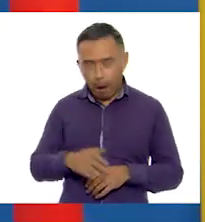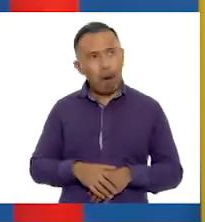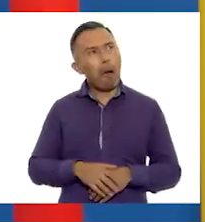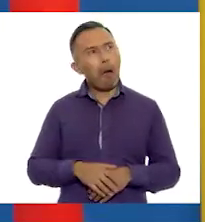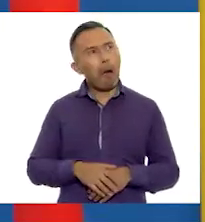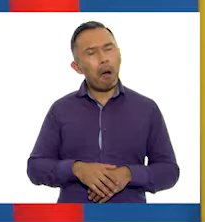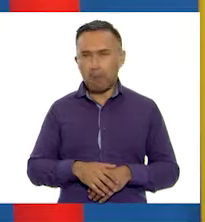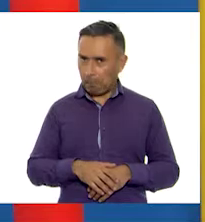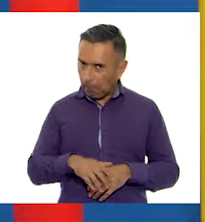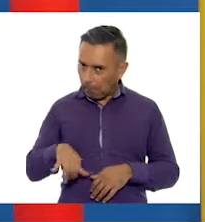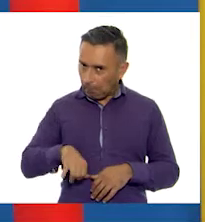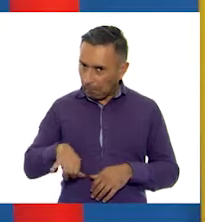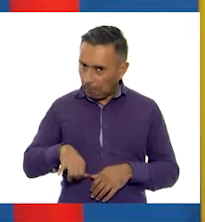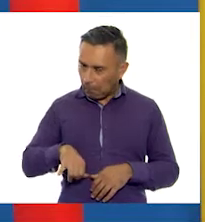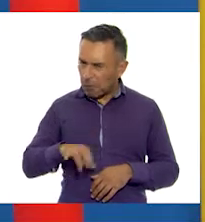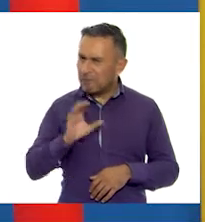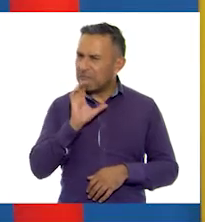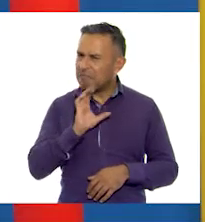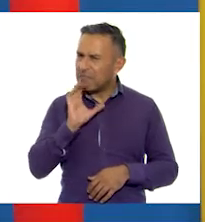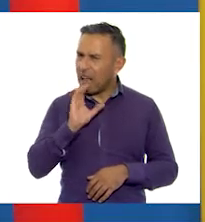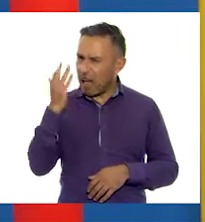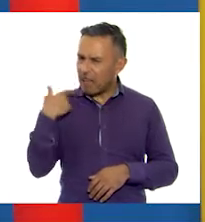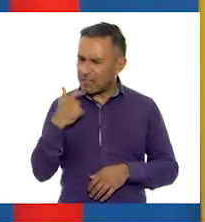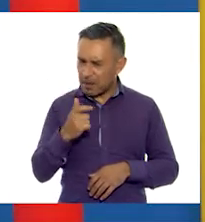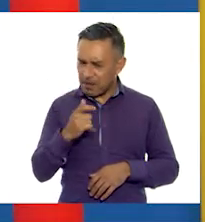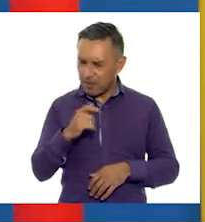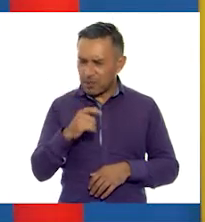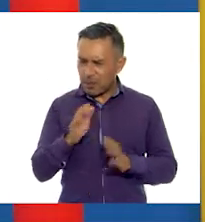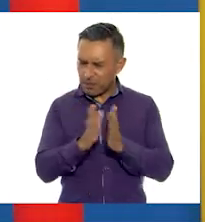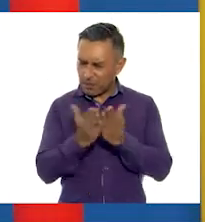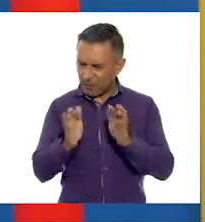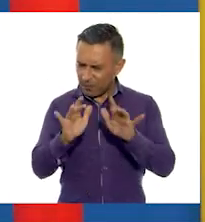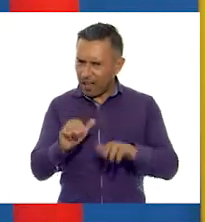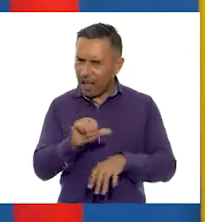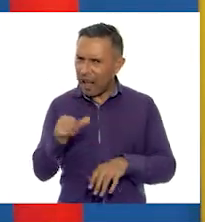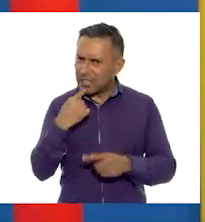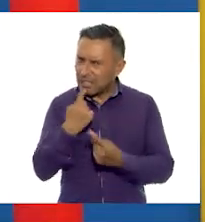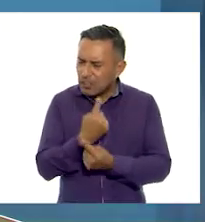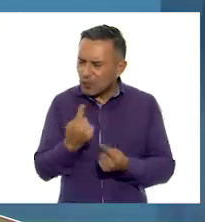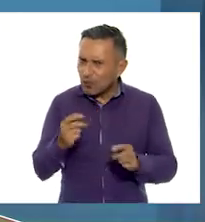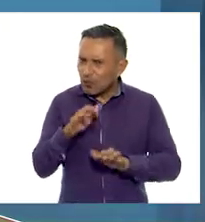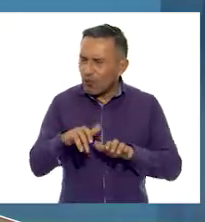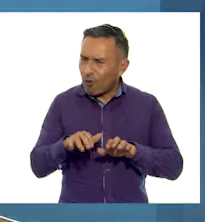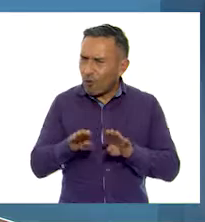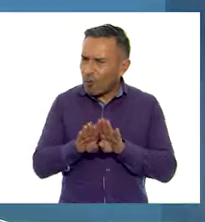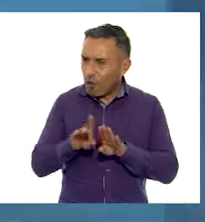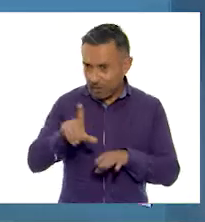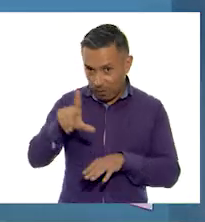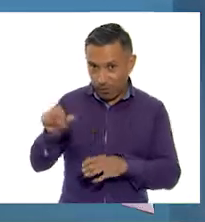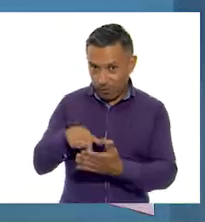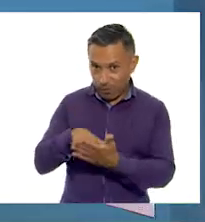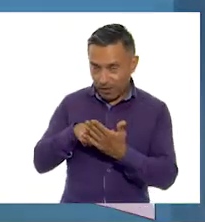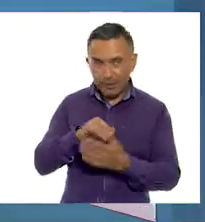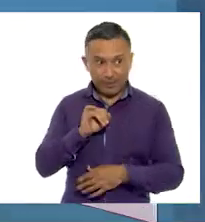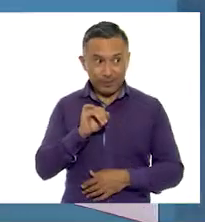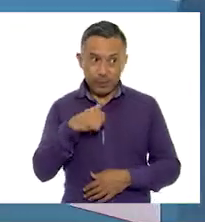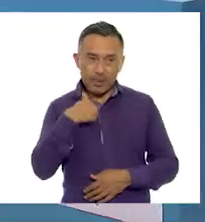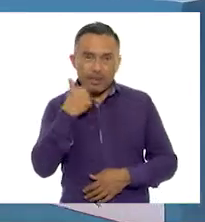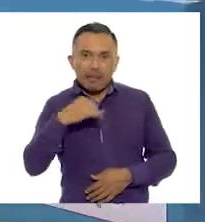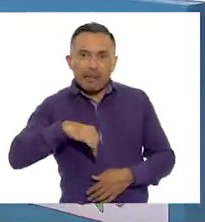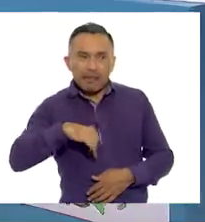cómo lo abordaste en un artículo de divulgación para niños. Luego me lo muestras, ¿no? Sí. A mí también me interesa mucho que nos los compartas,